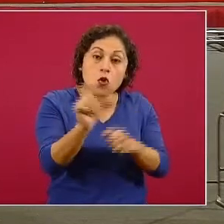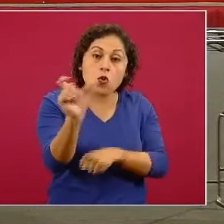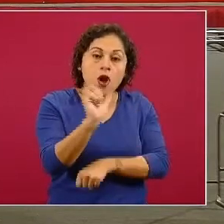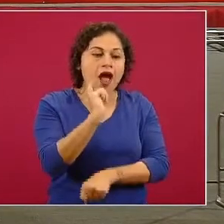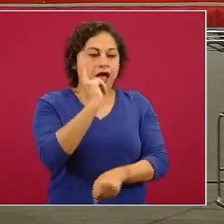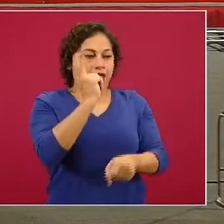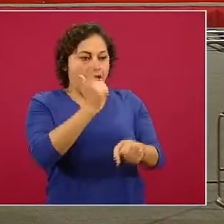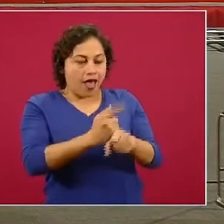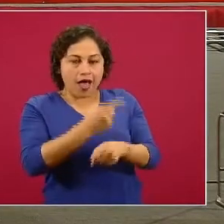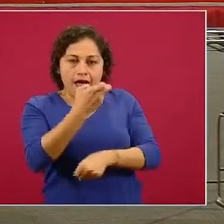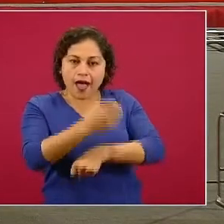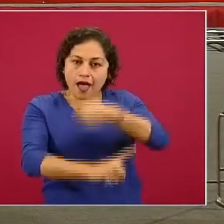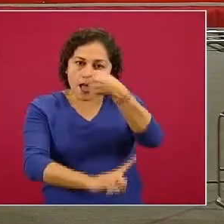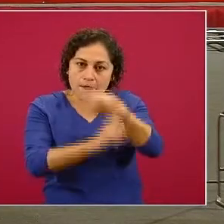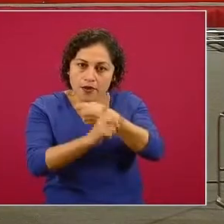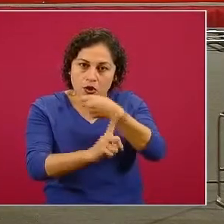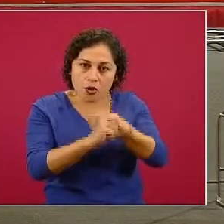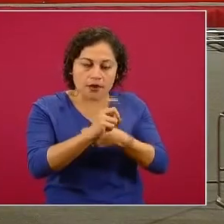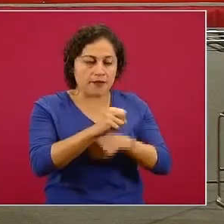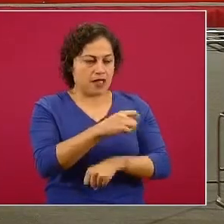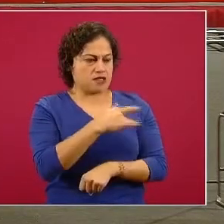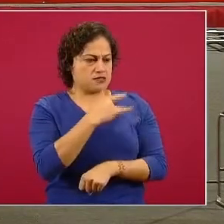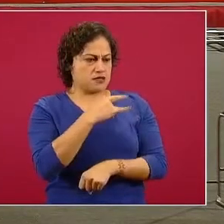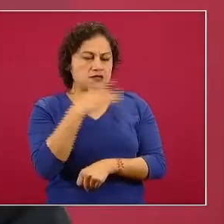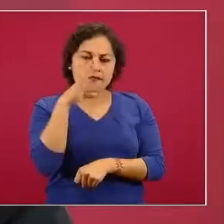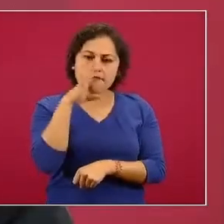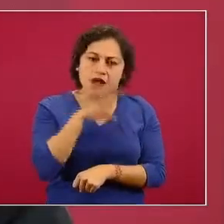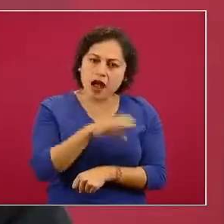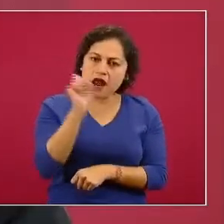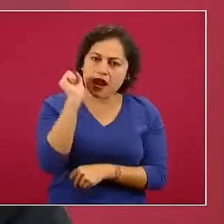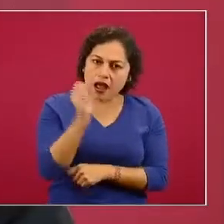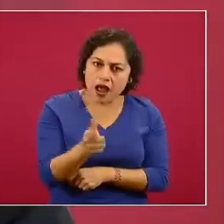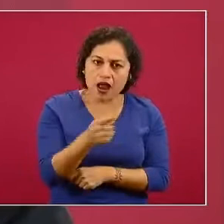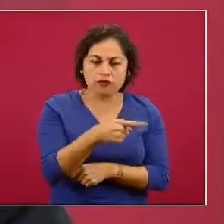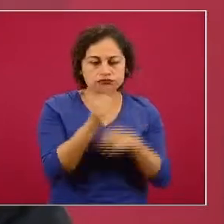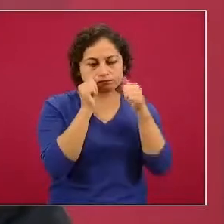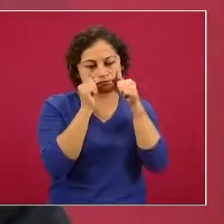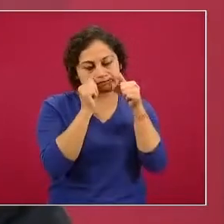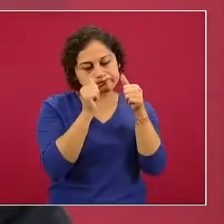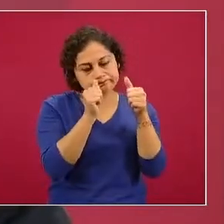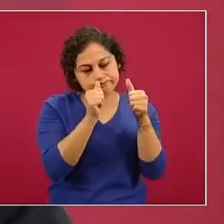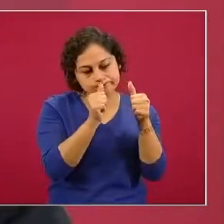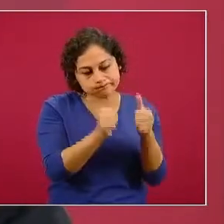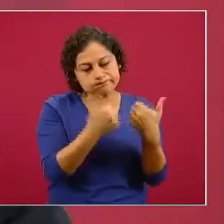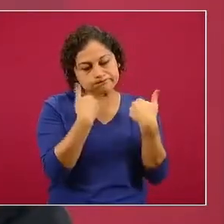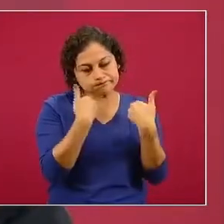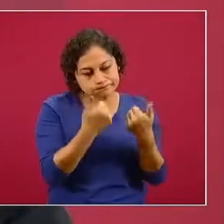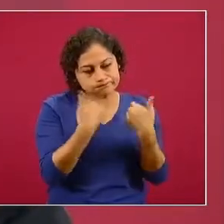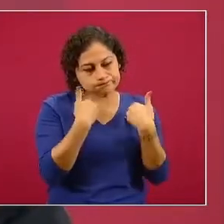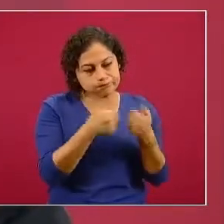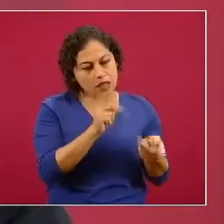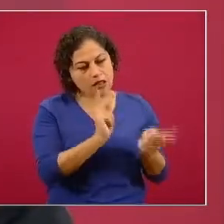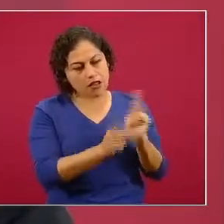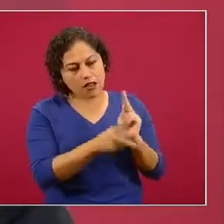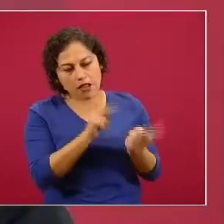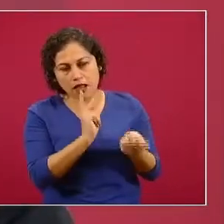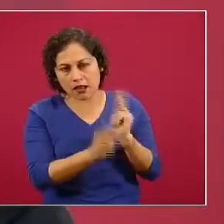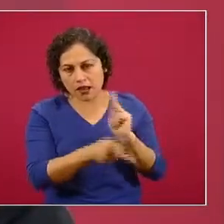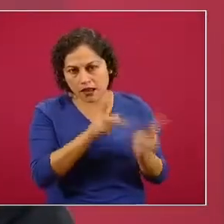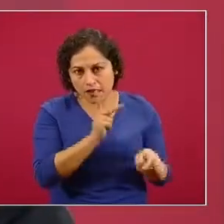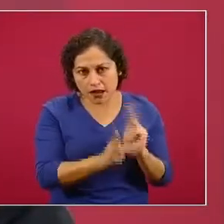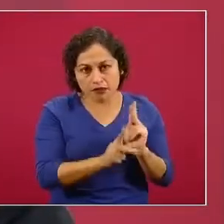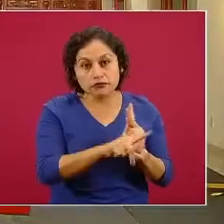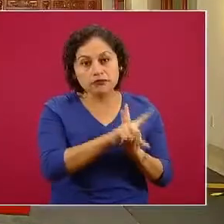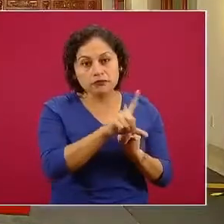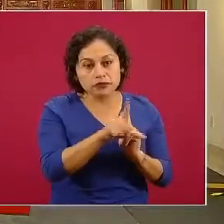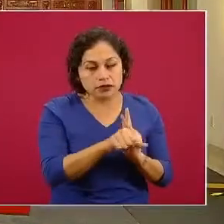más síntomas o vemos después de que escuchamos o al tiempo que estamos escuchando, también podemos ayudarnos ahora